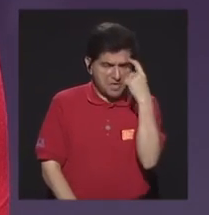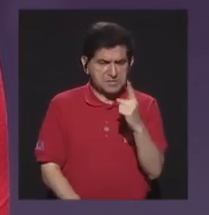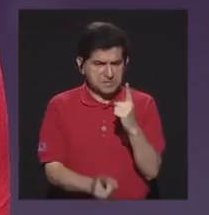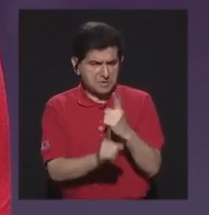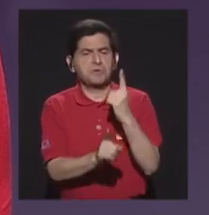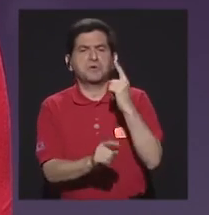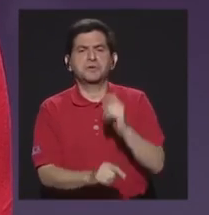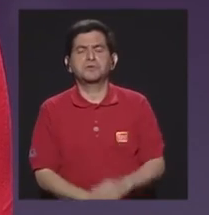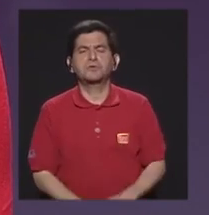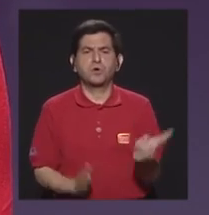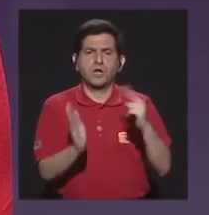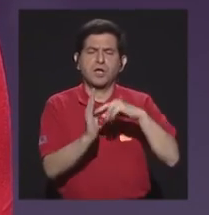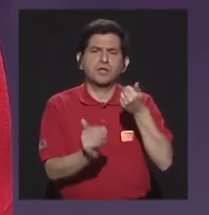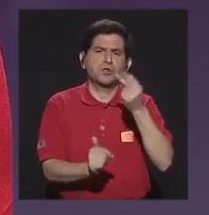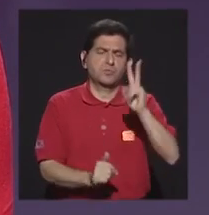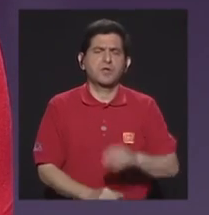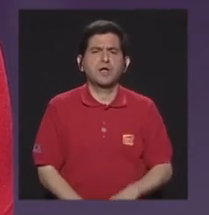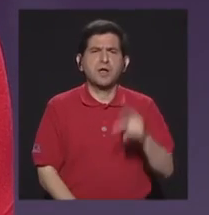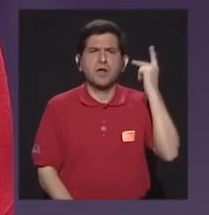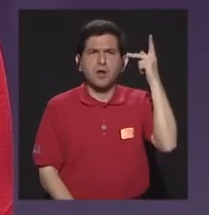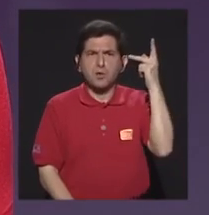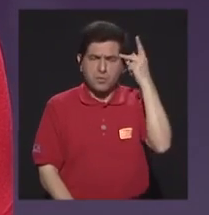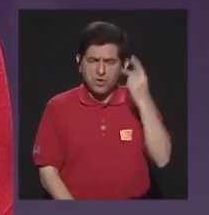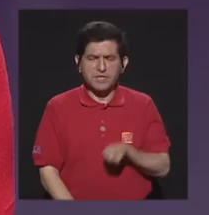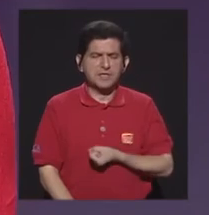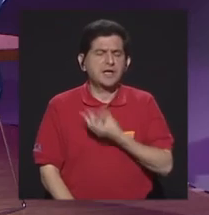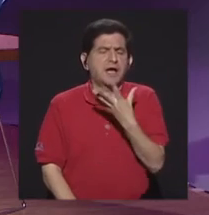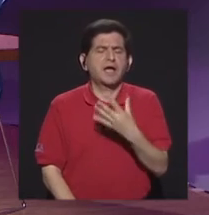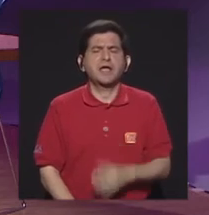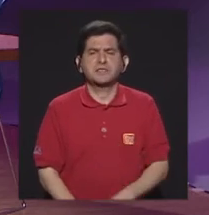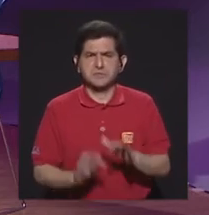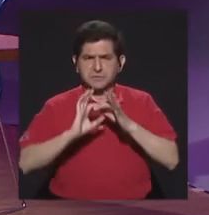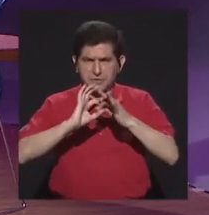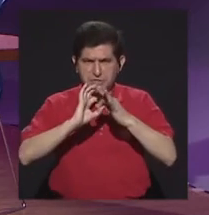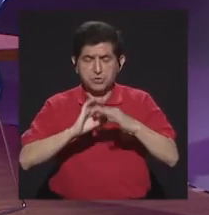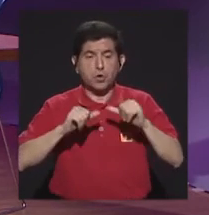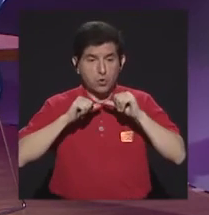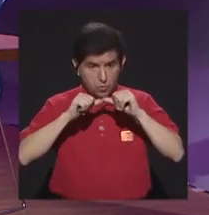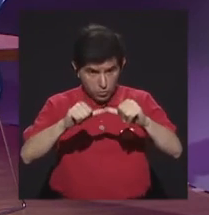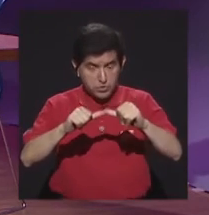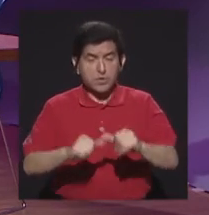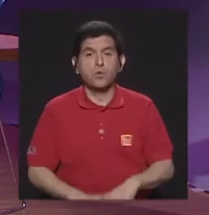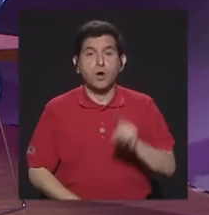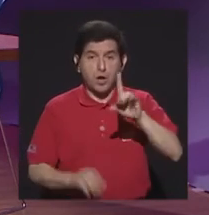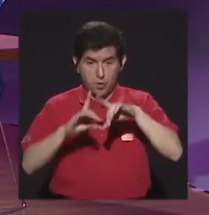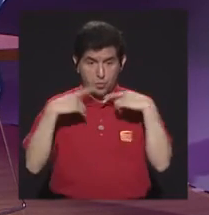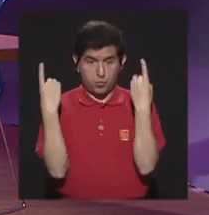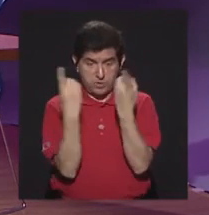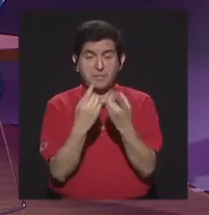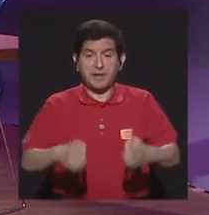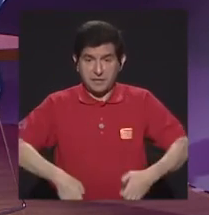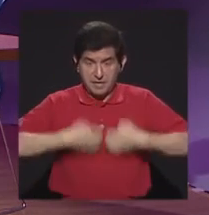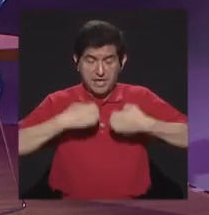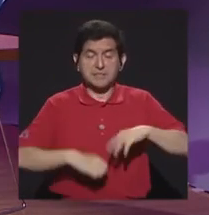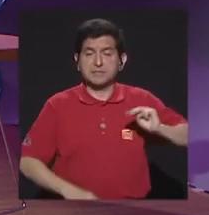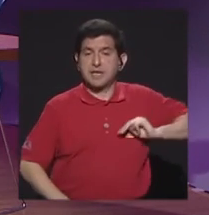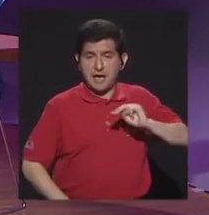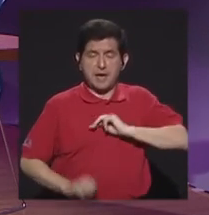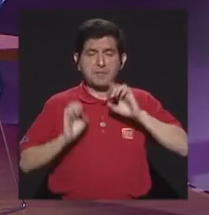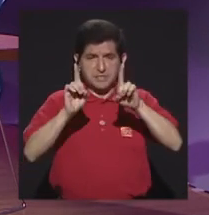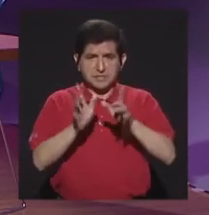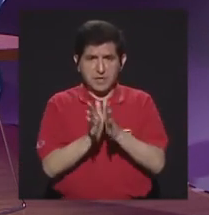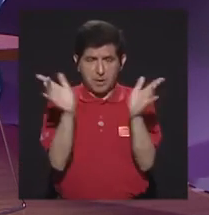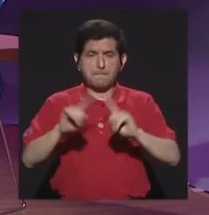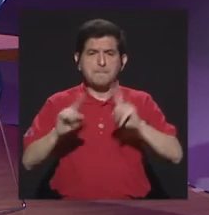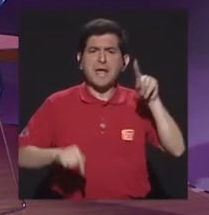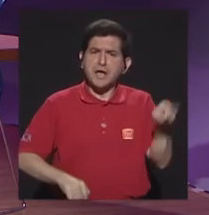sido. Dice que en el 2012 creó la política de expresión de la sexualidad, que todavía está vigente, y existía un departamento de sexualidad en el MEP que fue eliminado. ¿Eso es